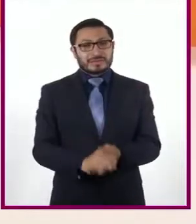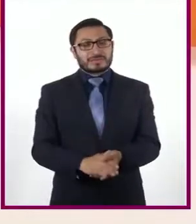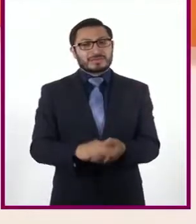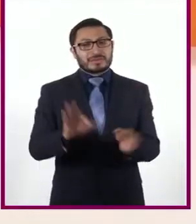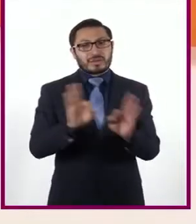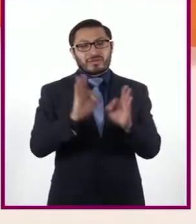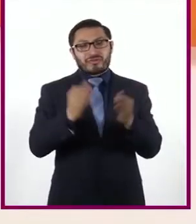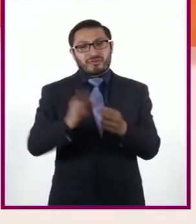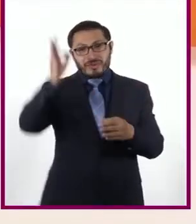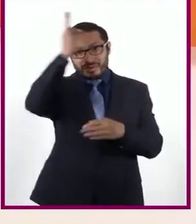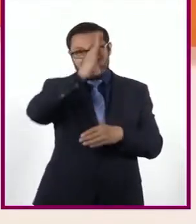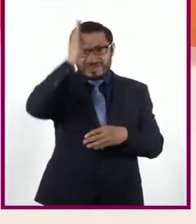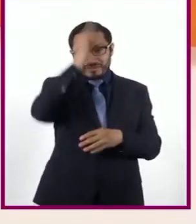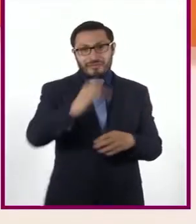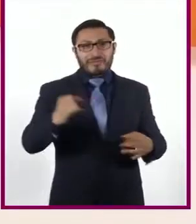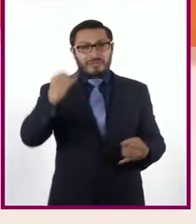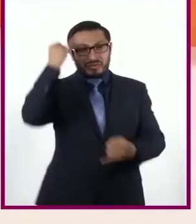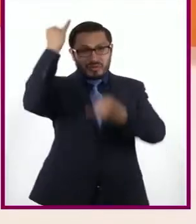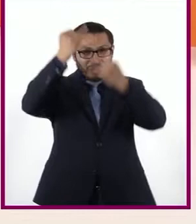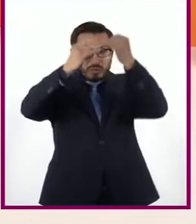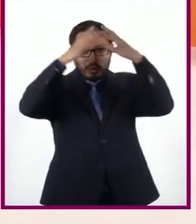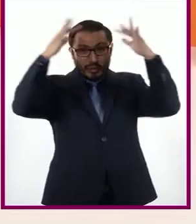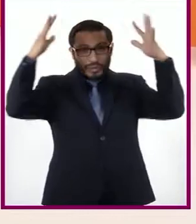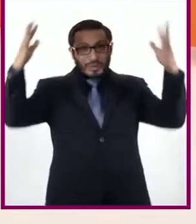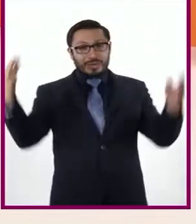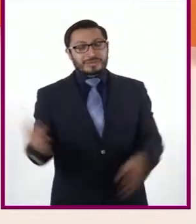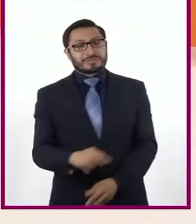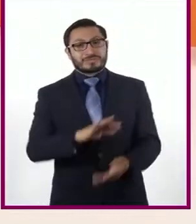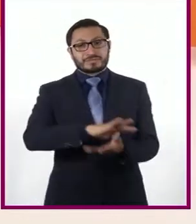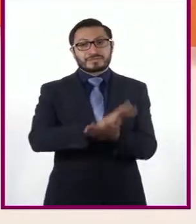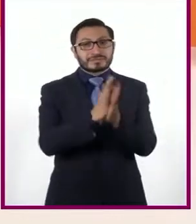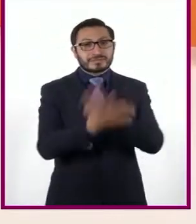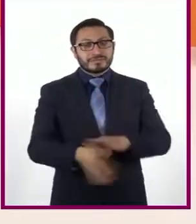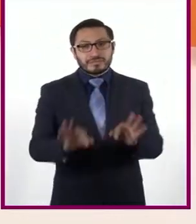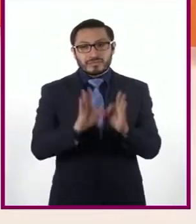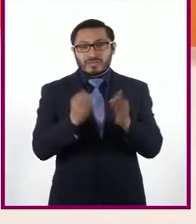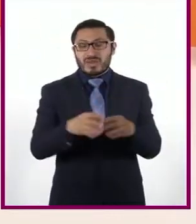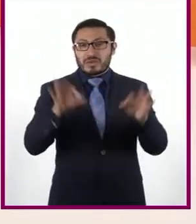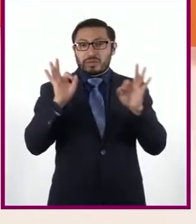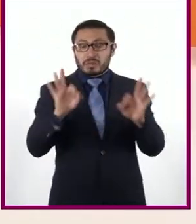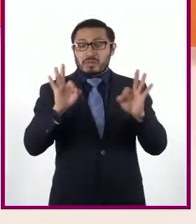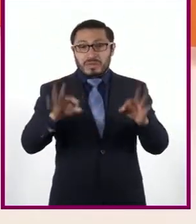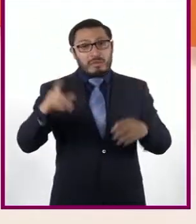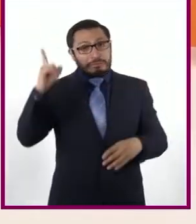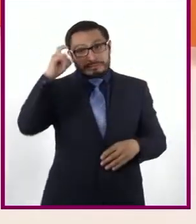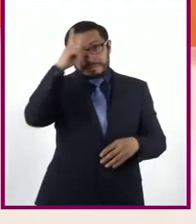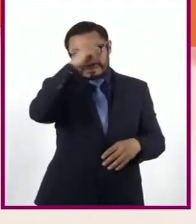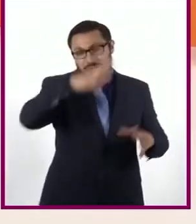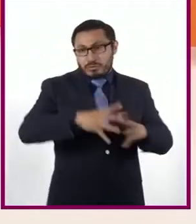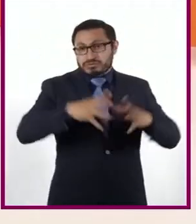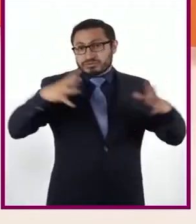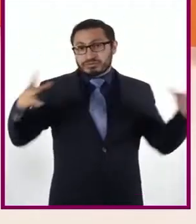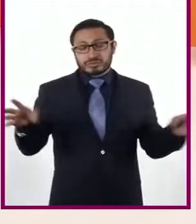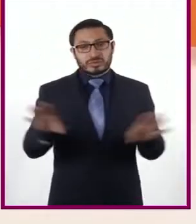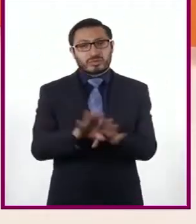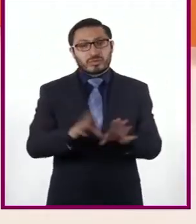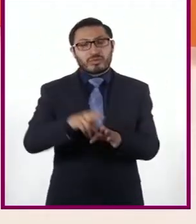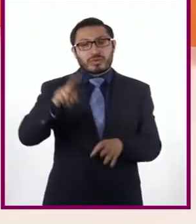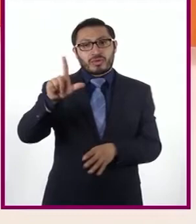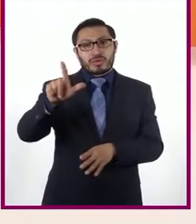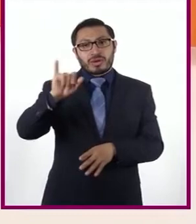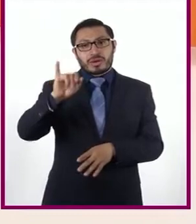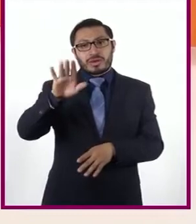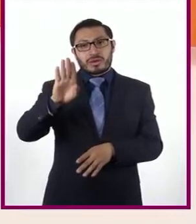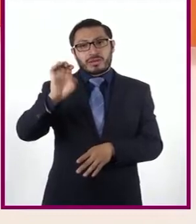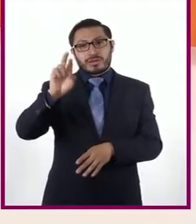filosóficos de la Ilustración pasaron a formar parte de una doctrina más compleja y amplia conocida como el liberalismo,